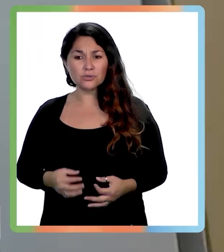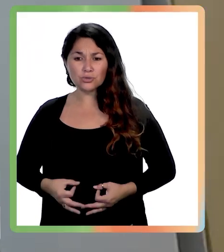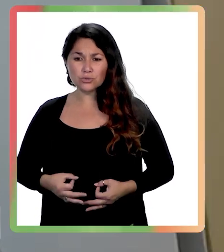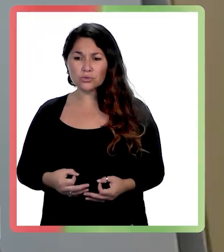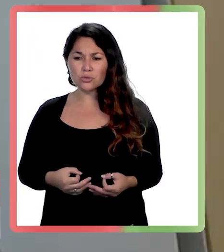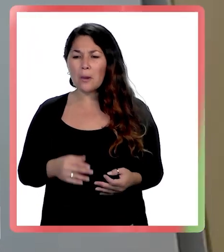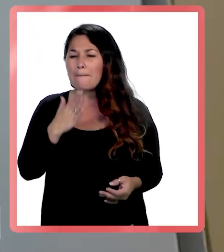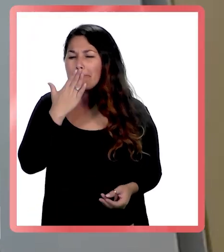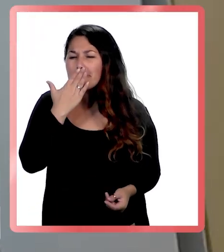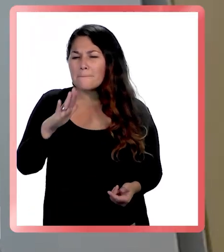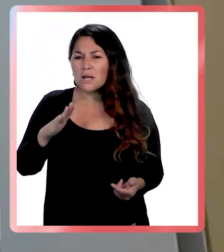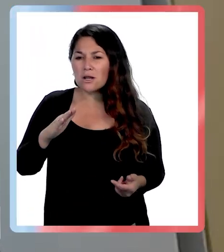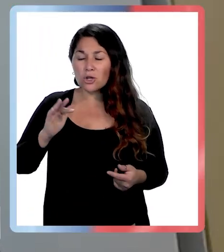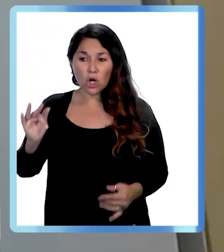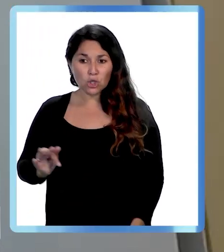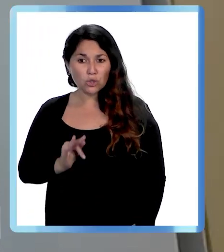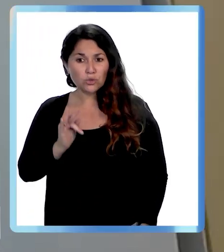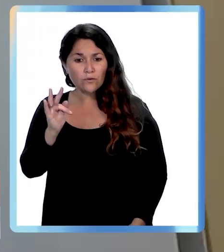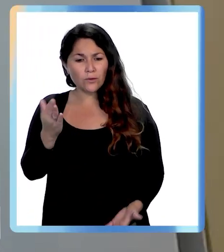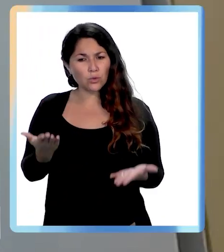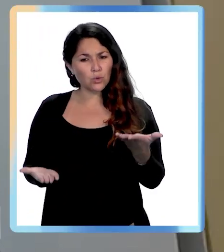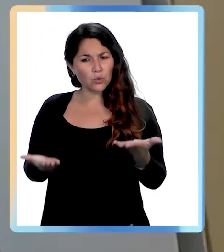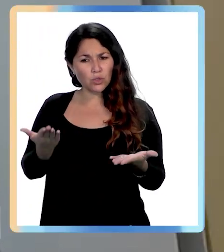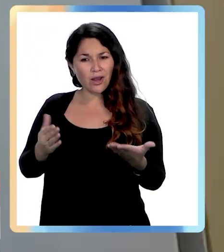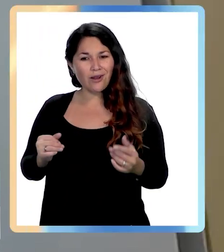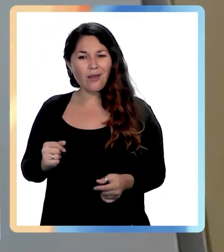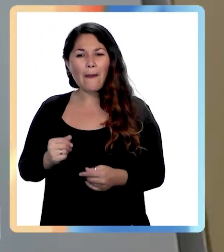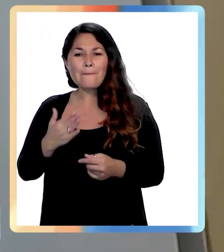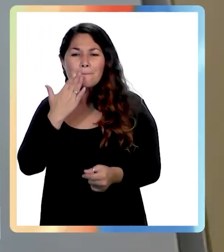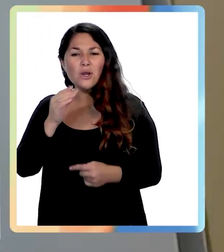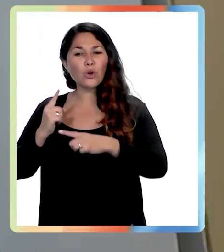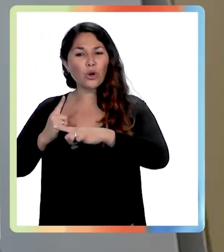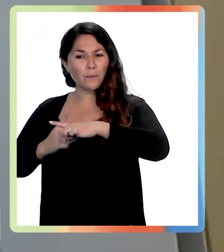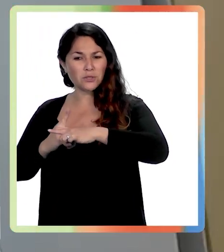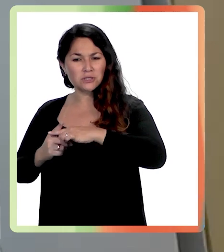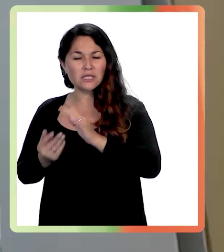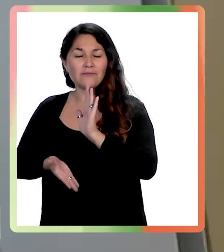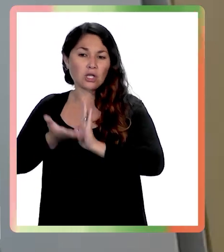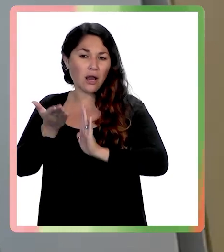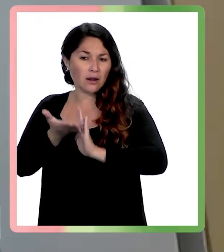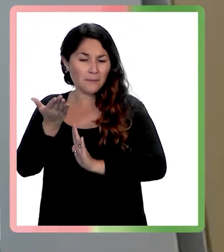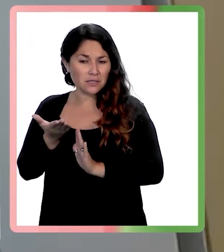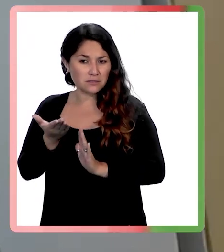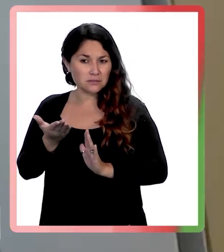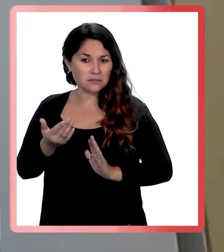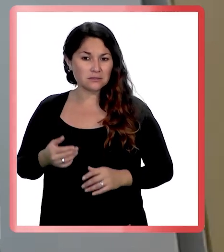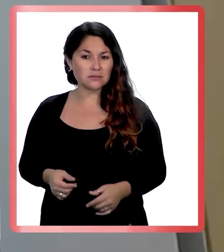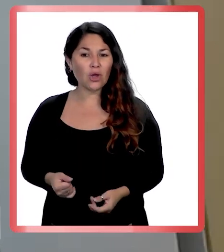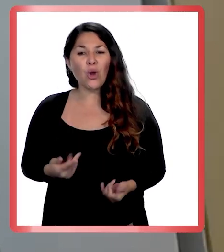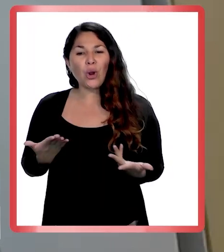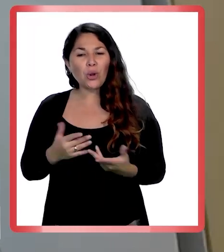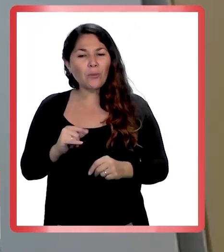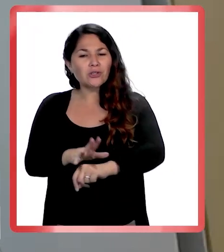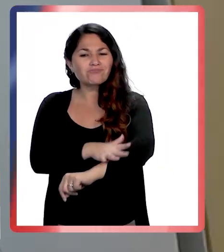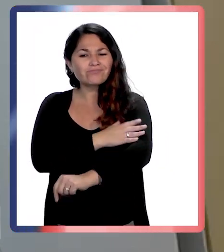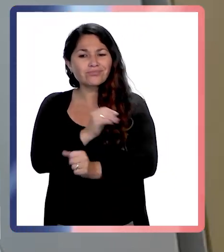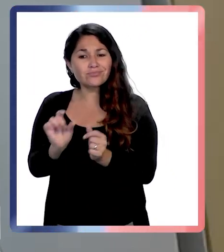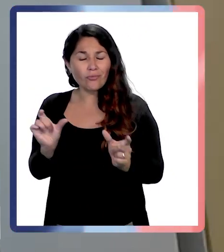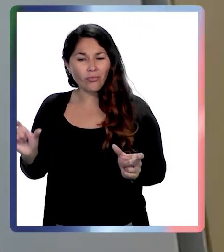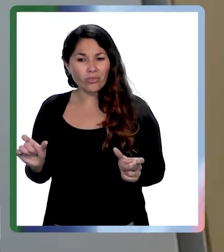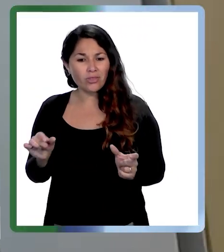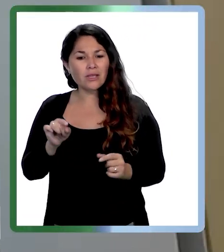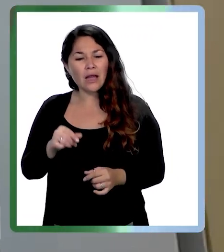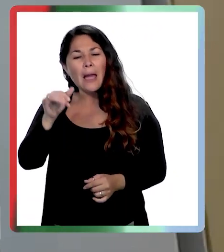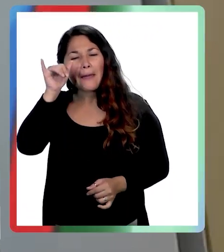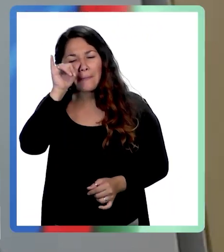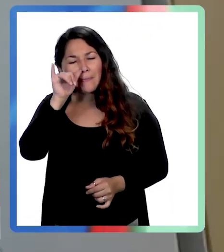mejor perfilamiento de eventos adversos, son mucho más mejor tolerados, pero que lamentablemente son caros y de mucho tiempo